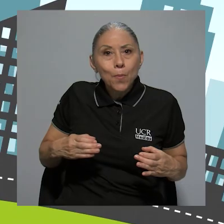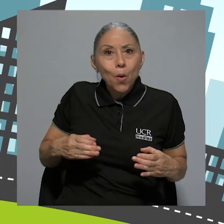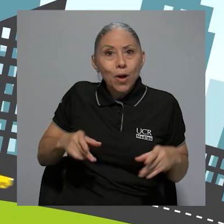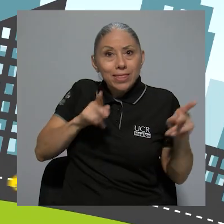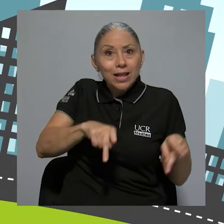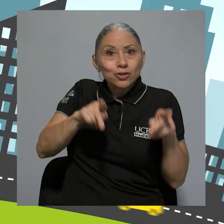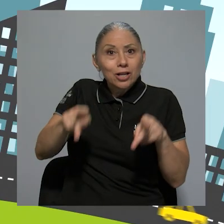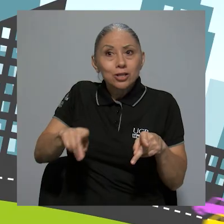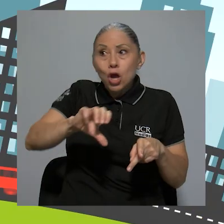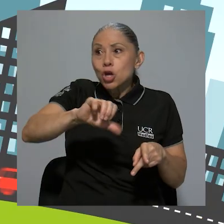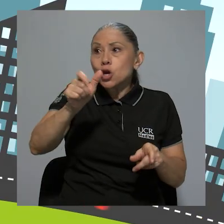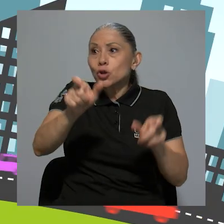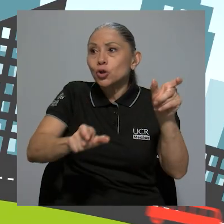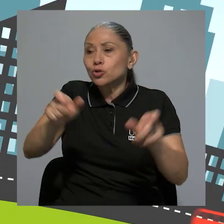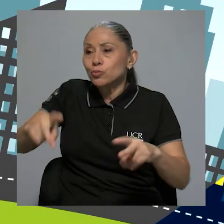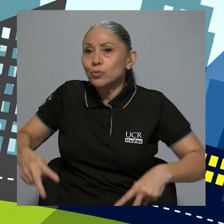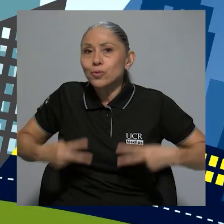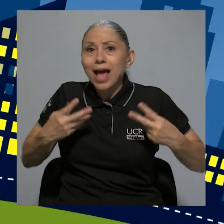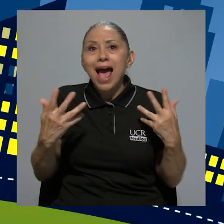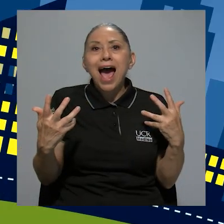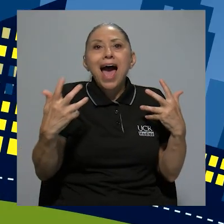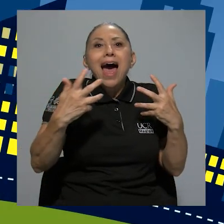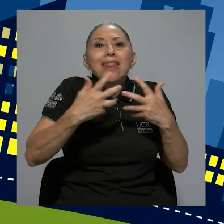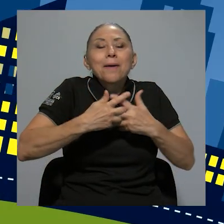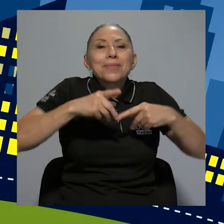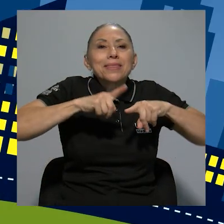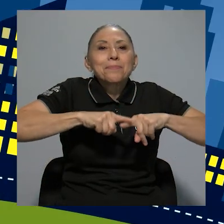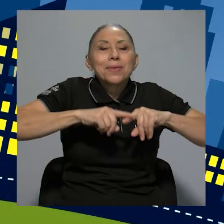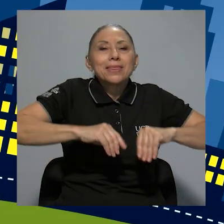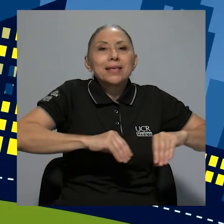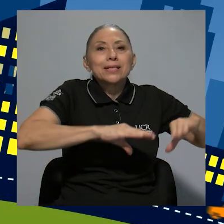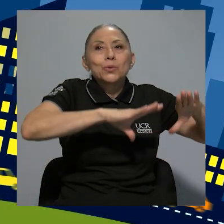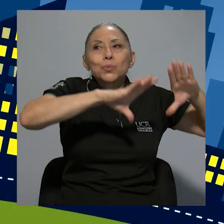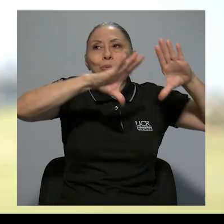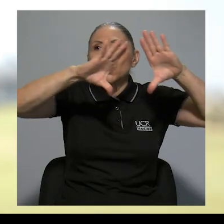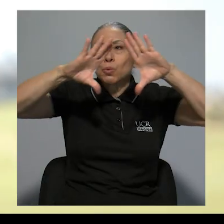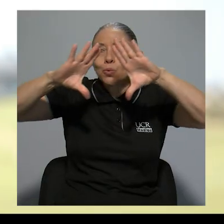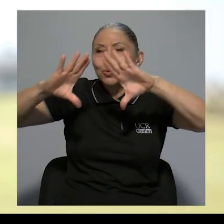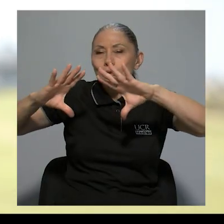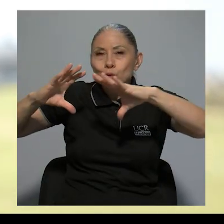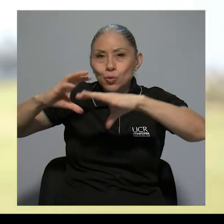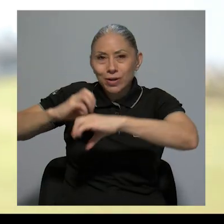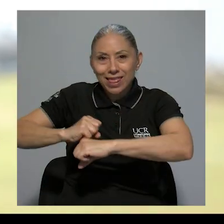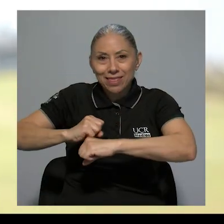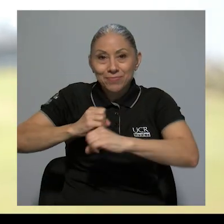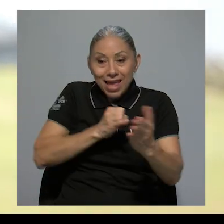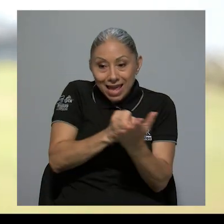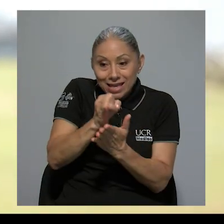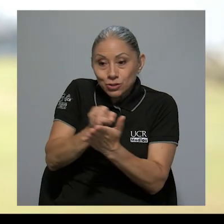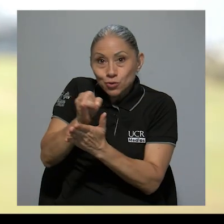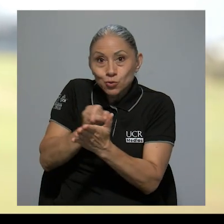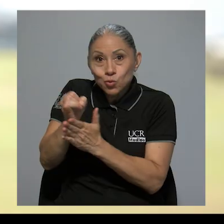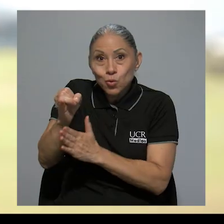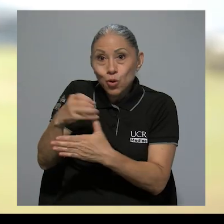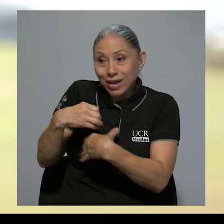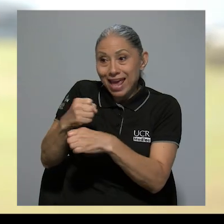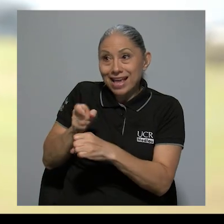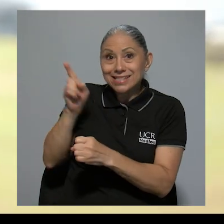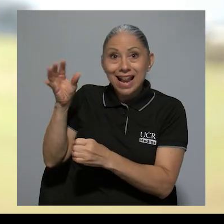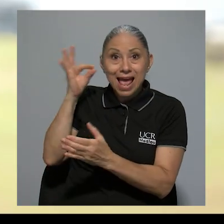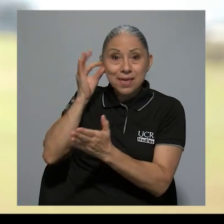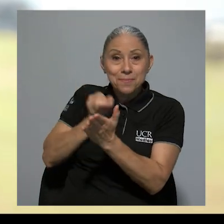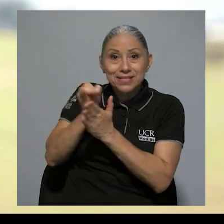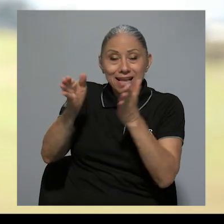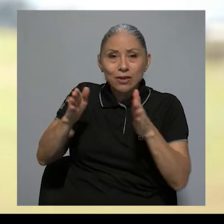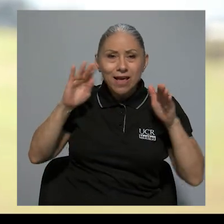organismos adaptan sus funciones según los ciclos de luz y oscuridad. El estudio que desarrolla la investigadora está